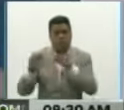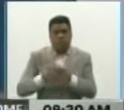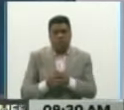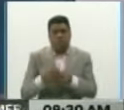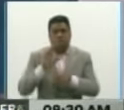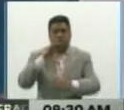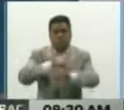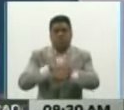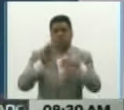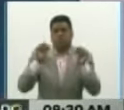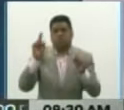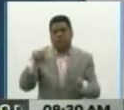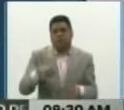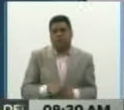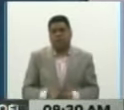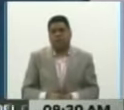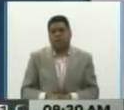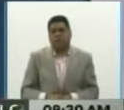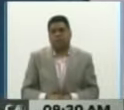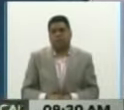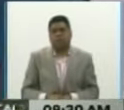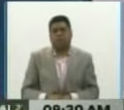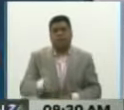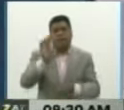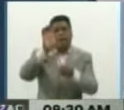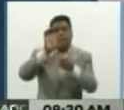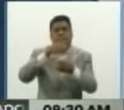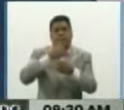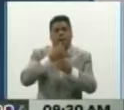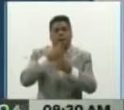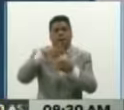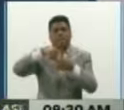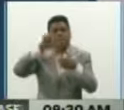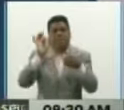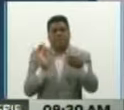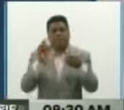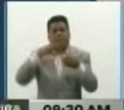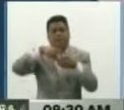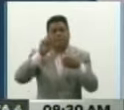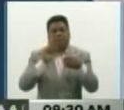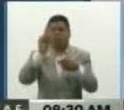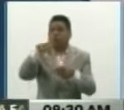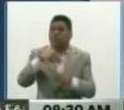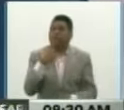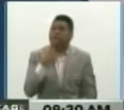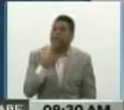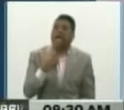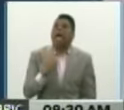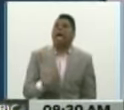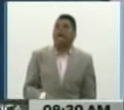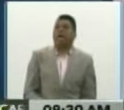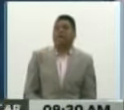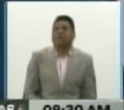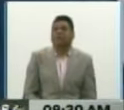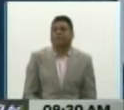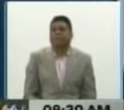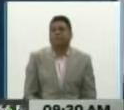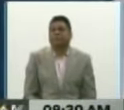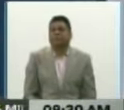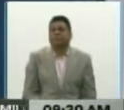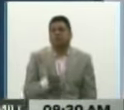detenidos, sino en planta Caucagua, Pensacola, también hicieron la misma ejecución. Hace 3 meses. Pero tiene que pegarse a derecho.